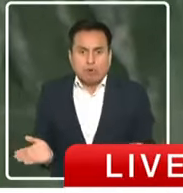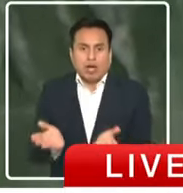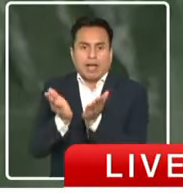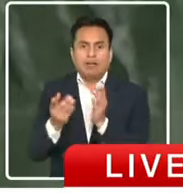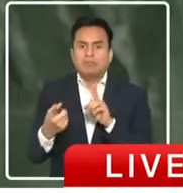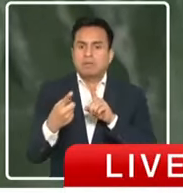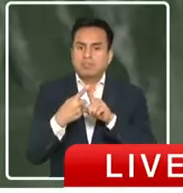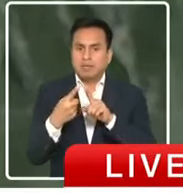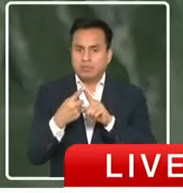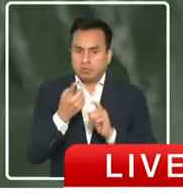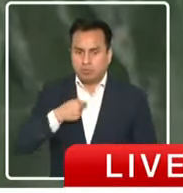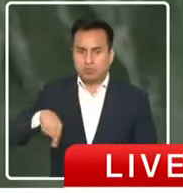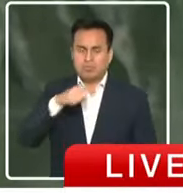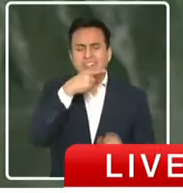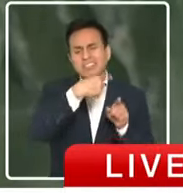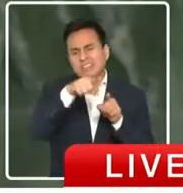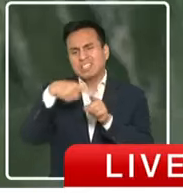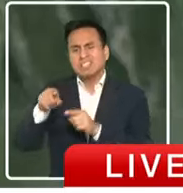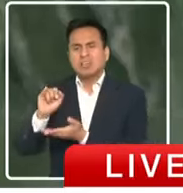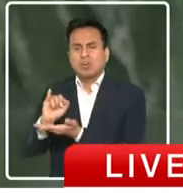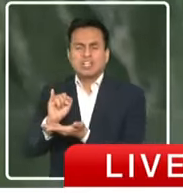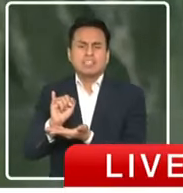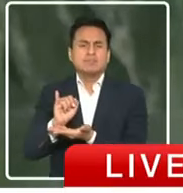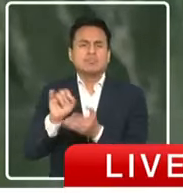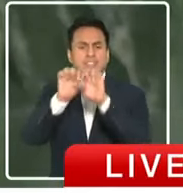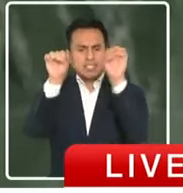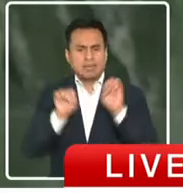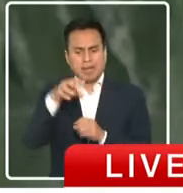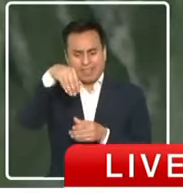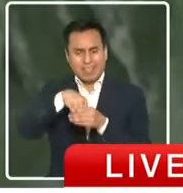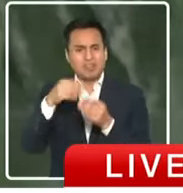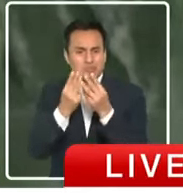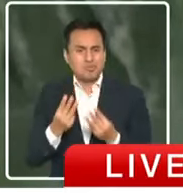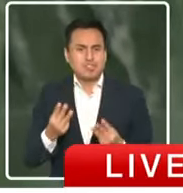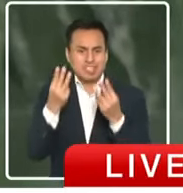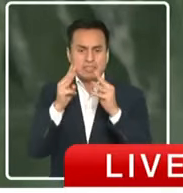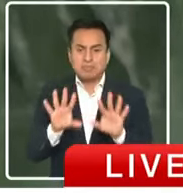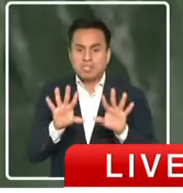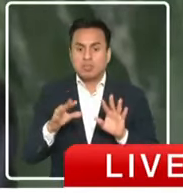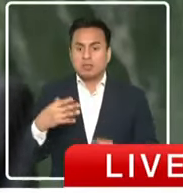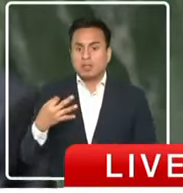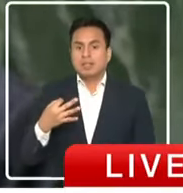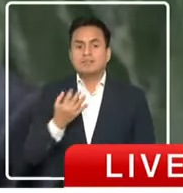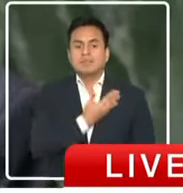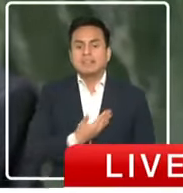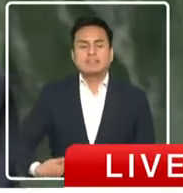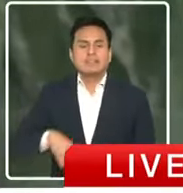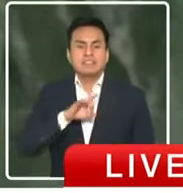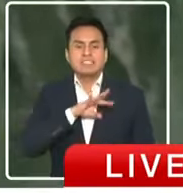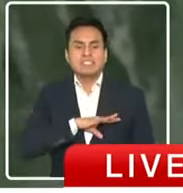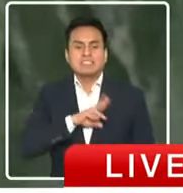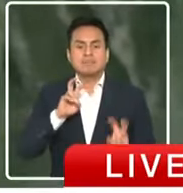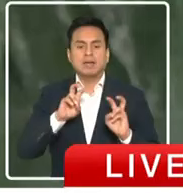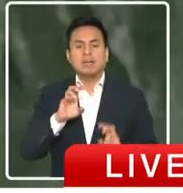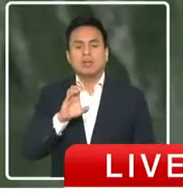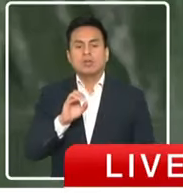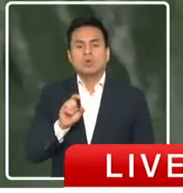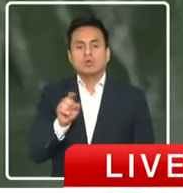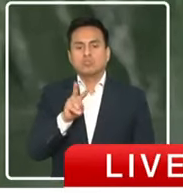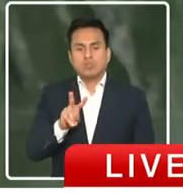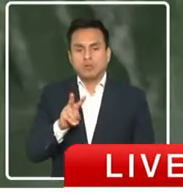nuestra participación en los distintos organismos del sistema de Naciones Unidas y destaco en particular la presidencia de Chile del COSOC